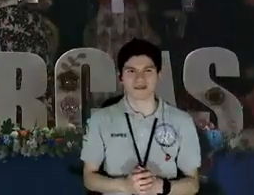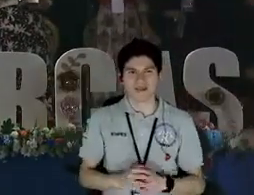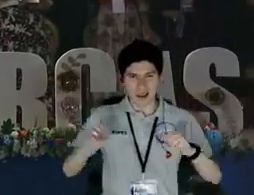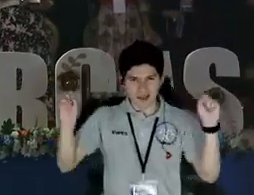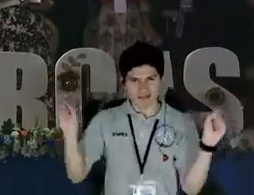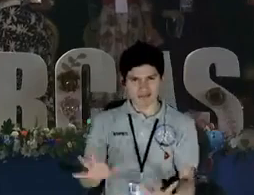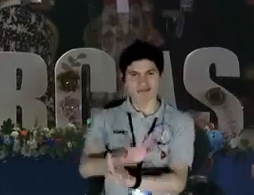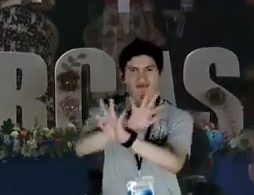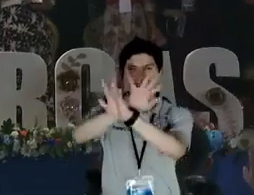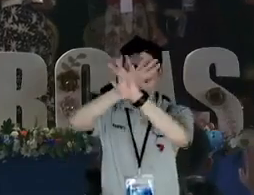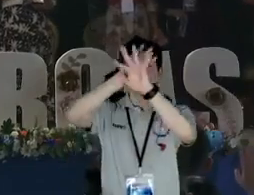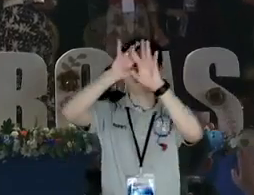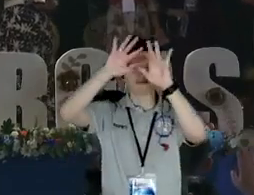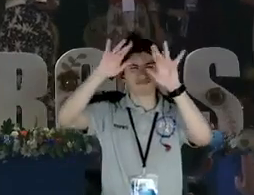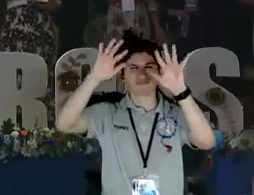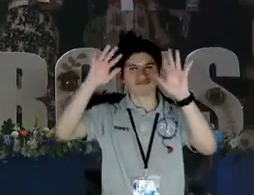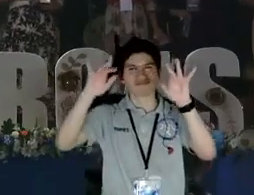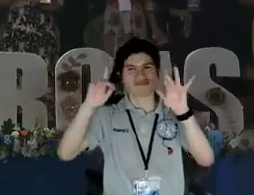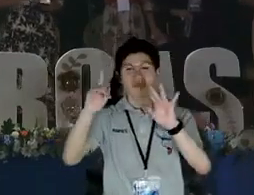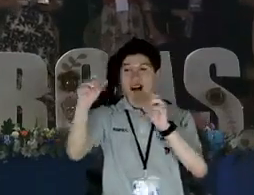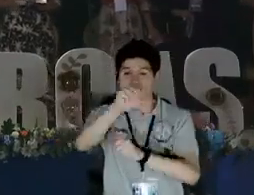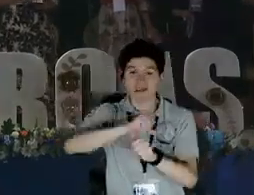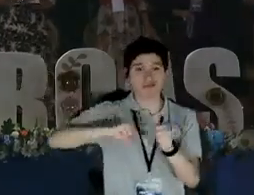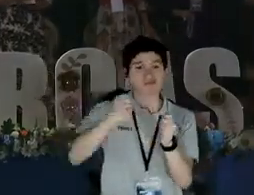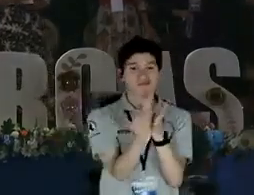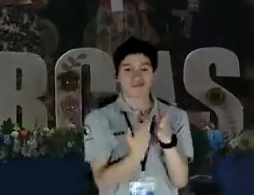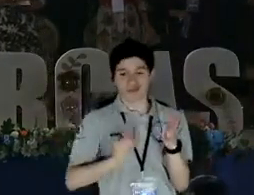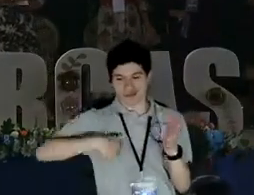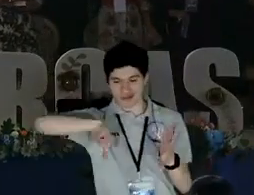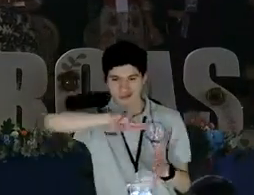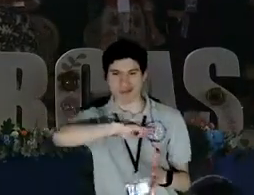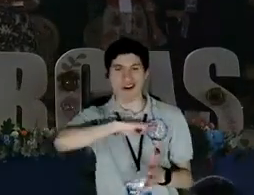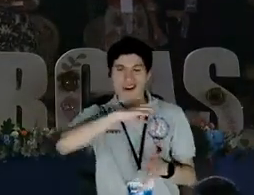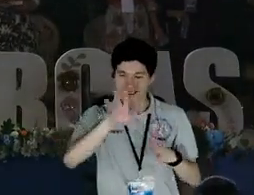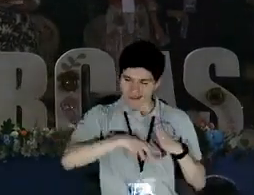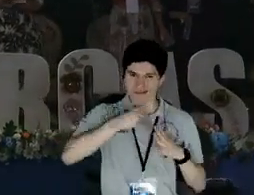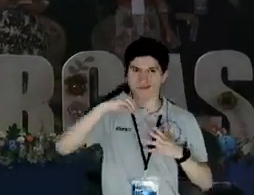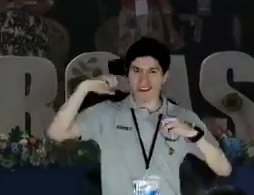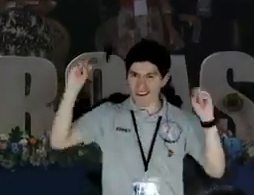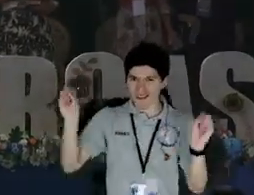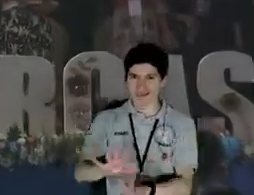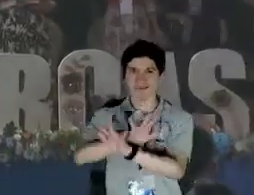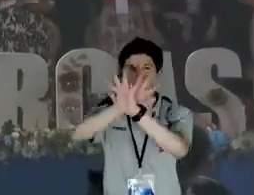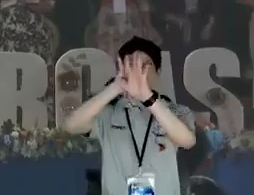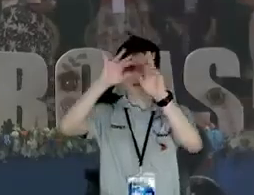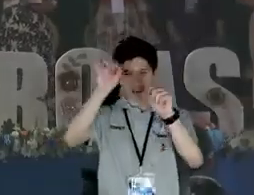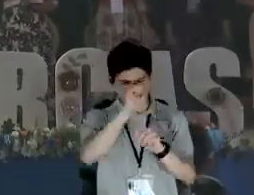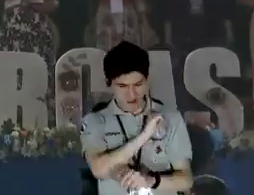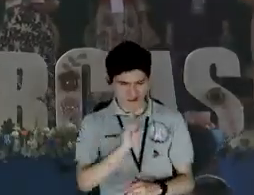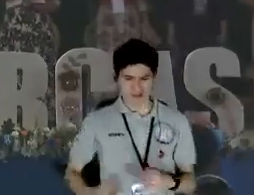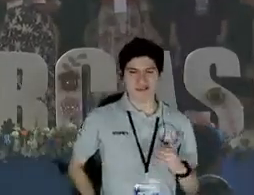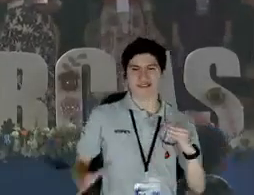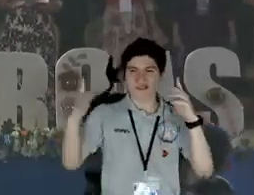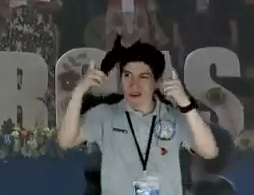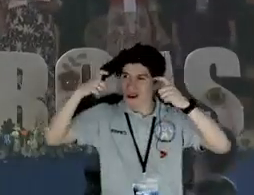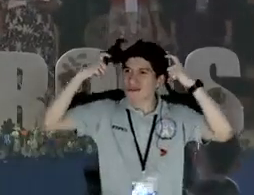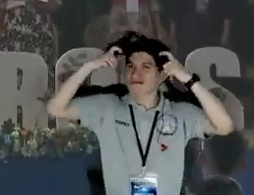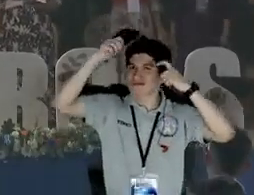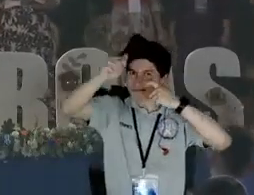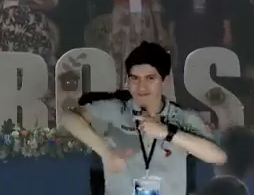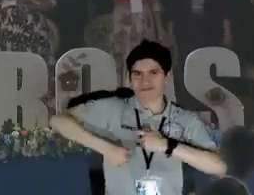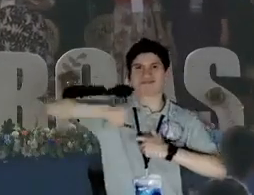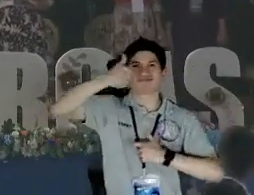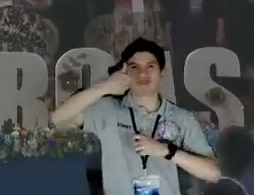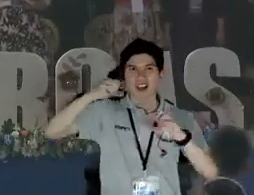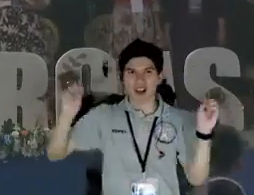Gloria al redentor de nuestras almas. Gloria al Señor. Gloria al Rey de Reyes.